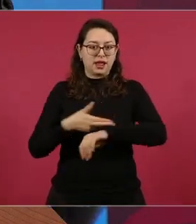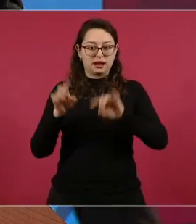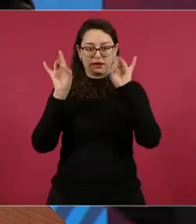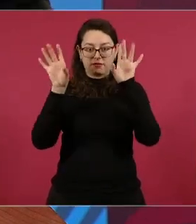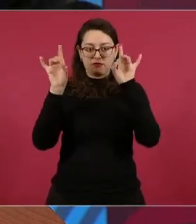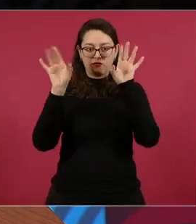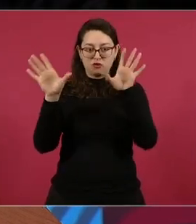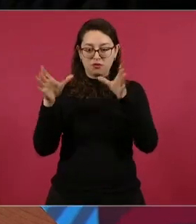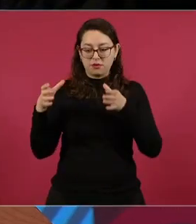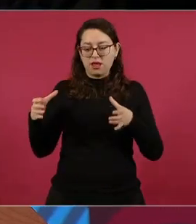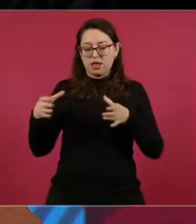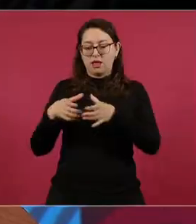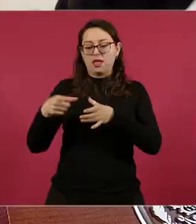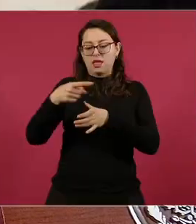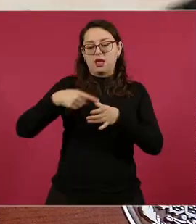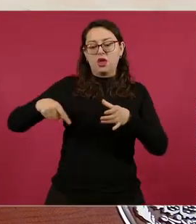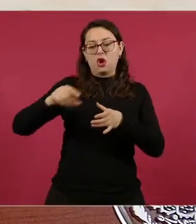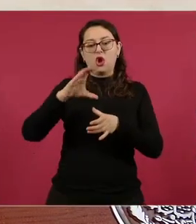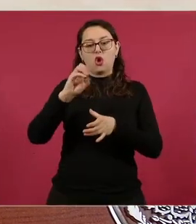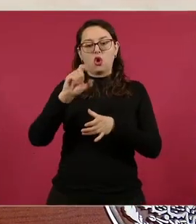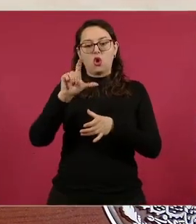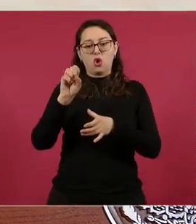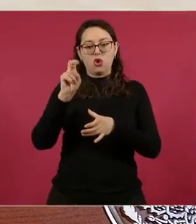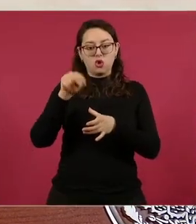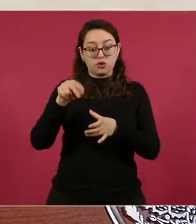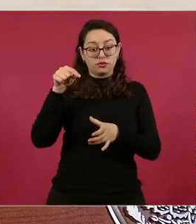Ahí vivió durante la campaña Fox.